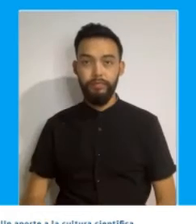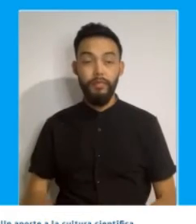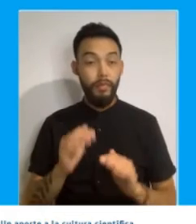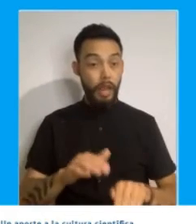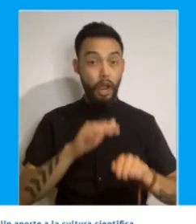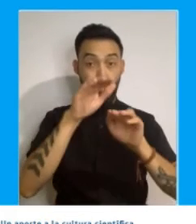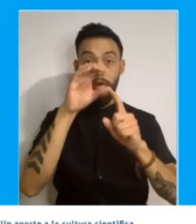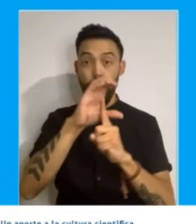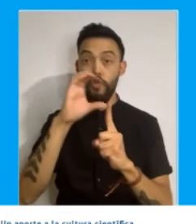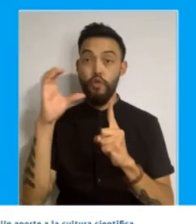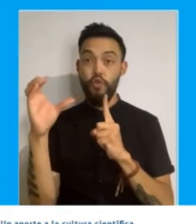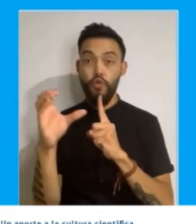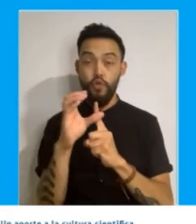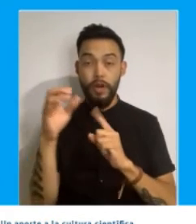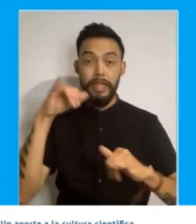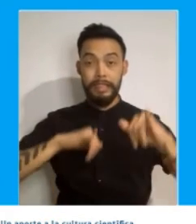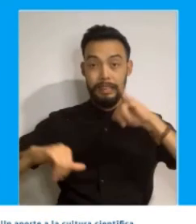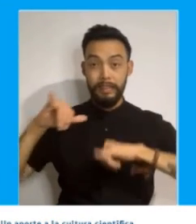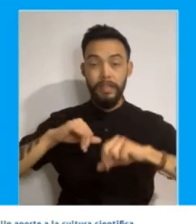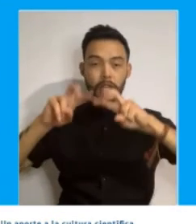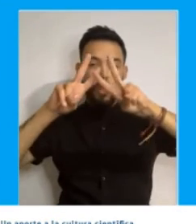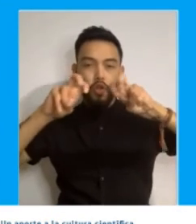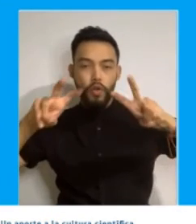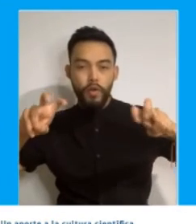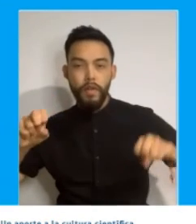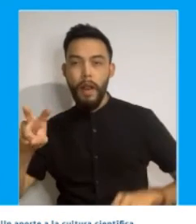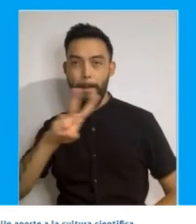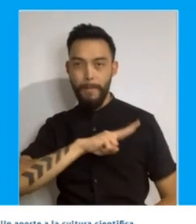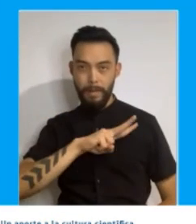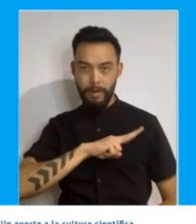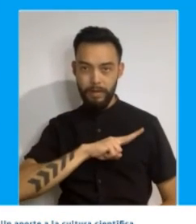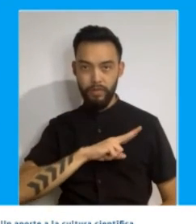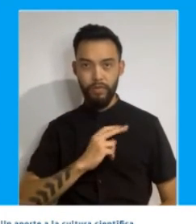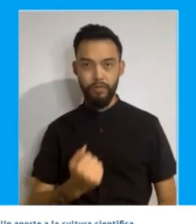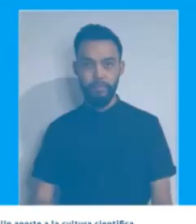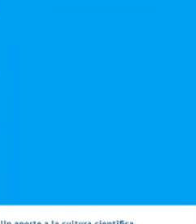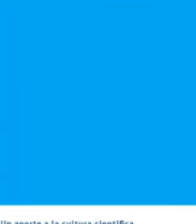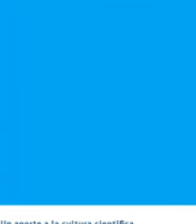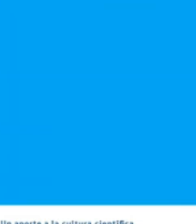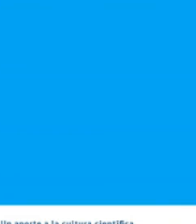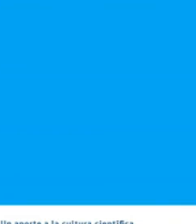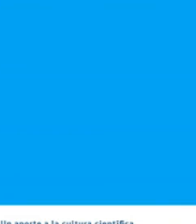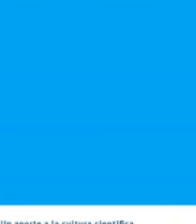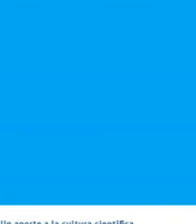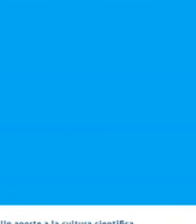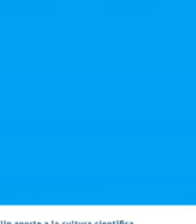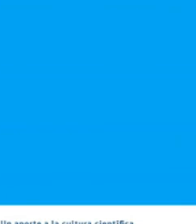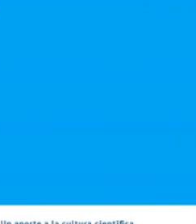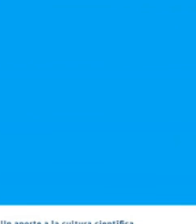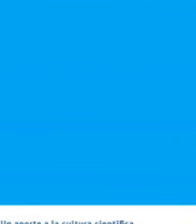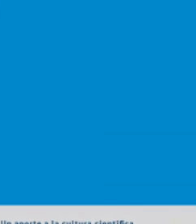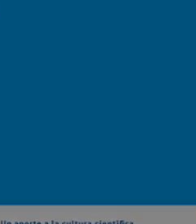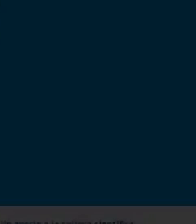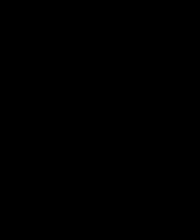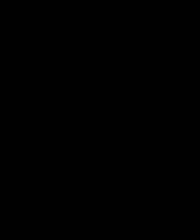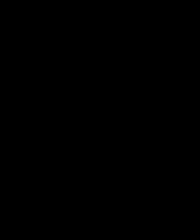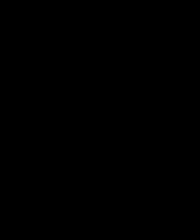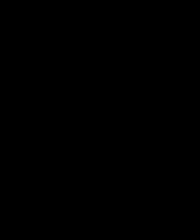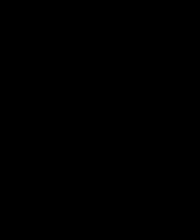Un aporte a la cultura científica. Explora Valparaíso con la colaboración del Instituto de Fomento Pesquero.